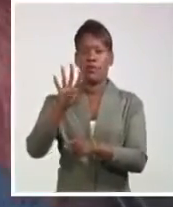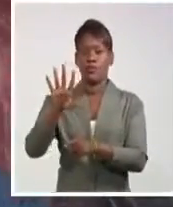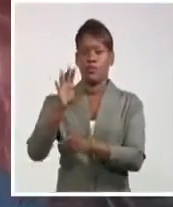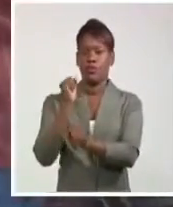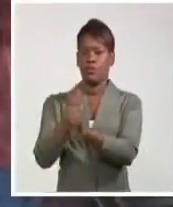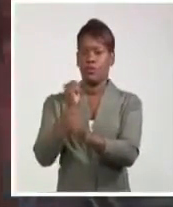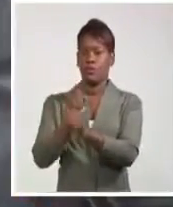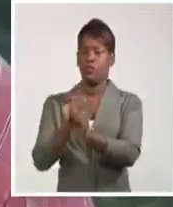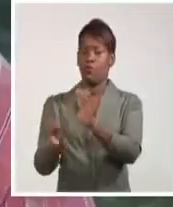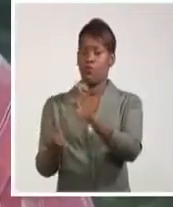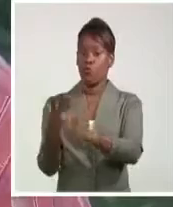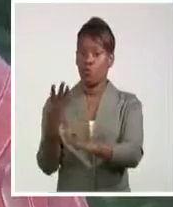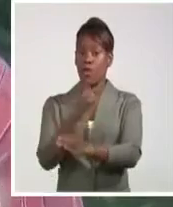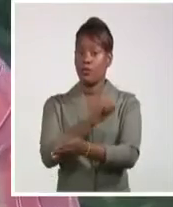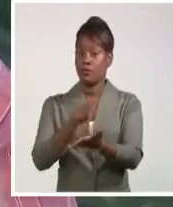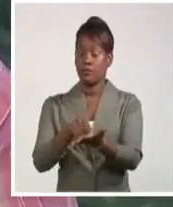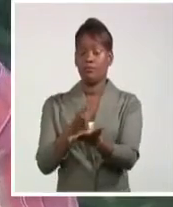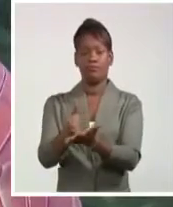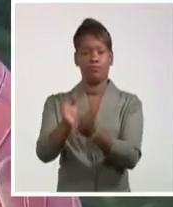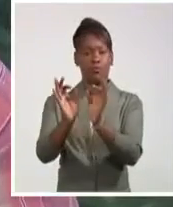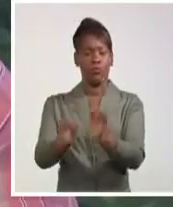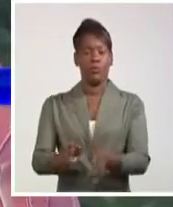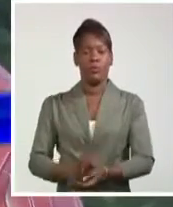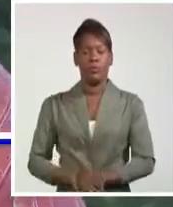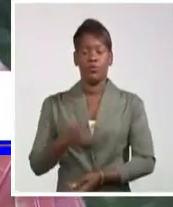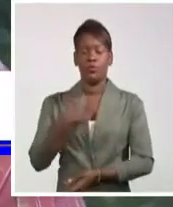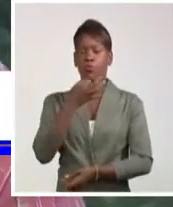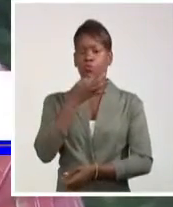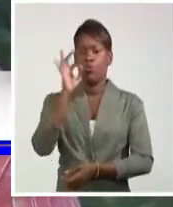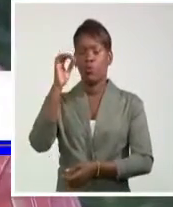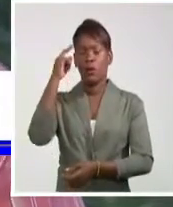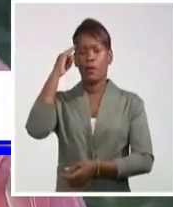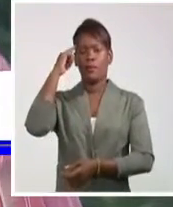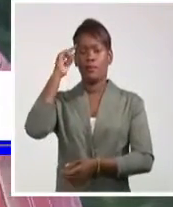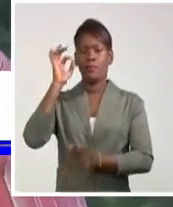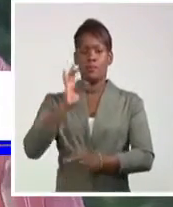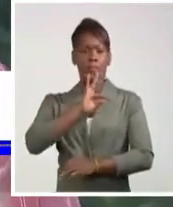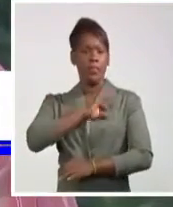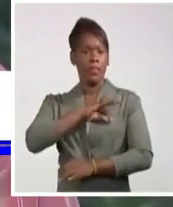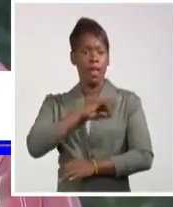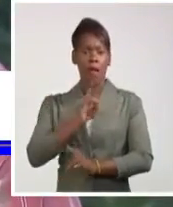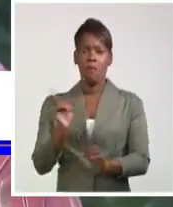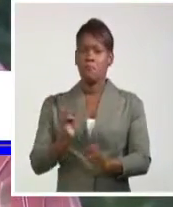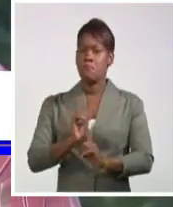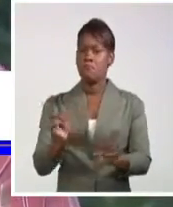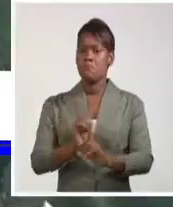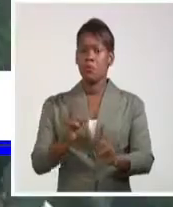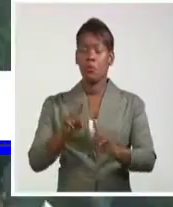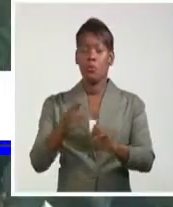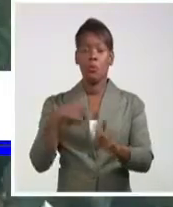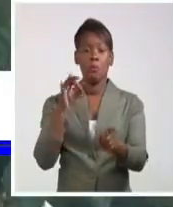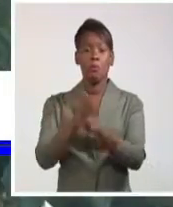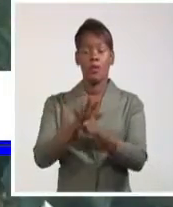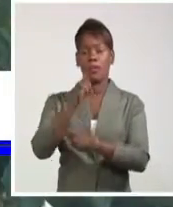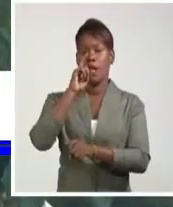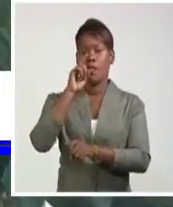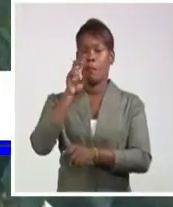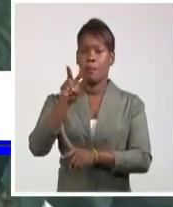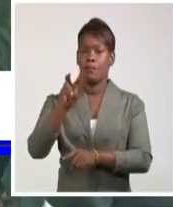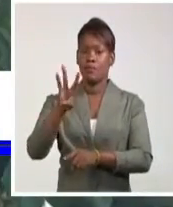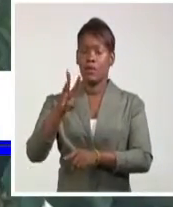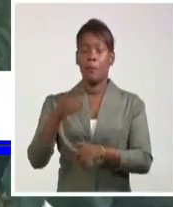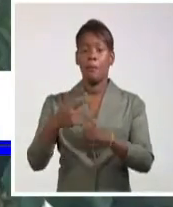poder popular en Cuba. Nunca me imaginé realmente ser delegado, porque yo apenas tenía 23 años. Me siento